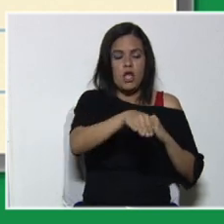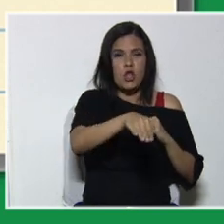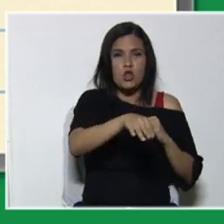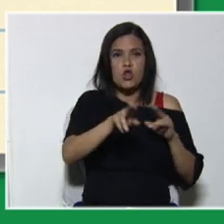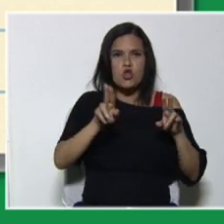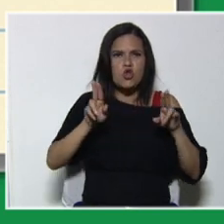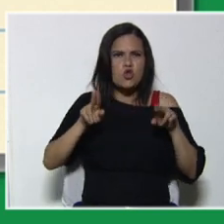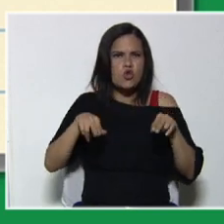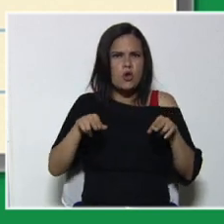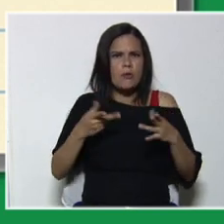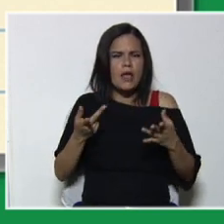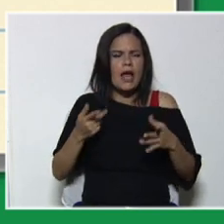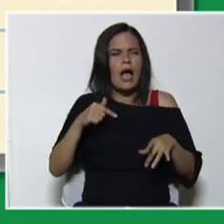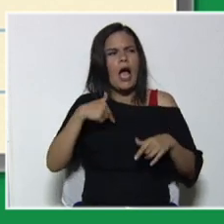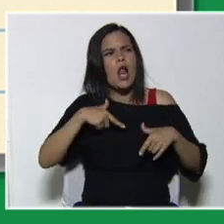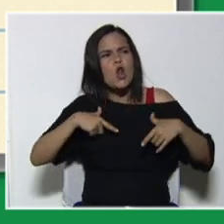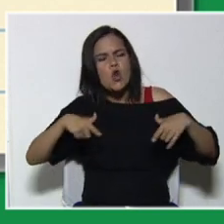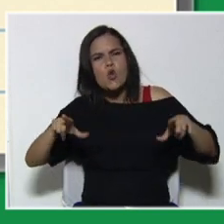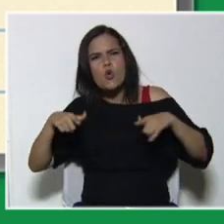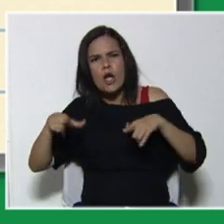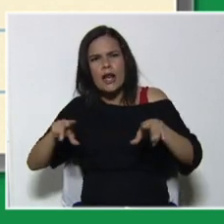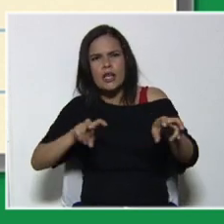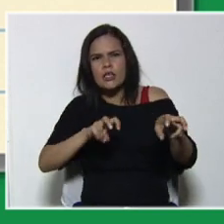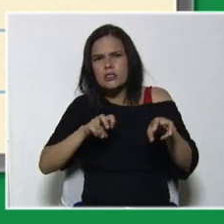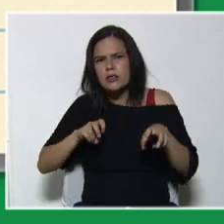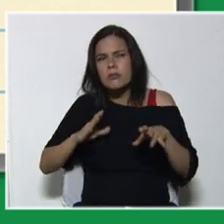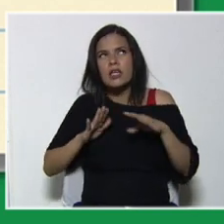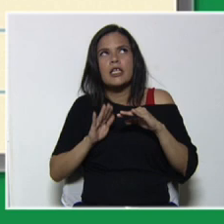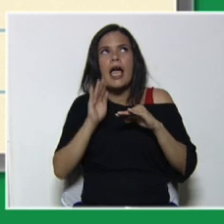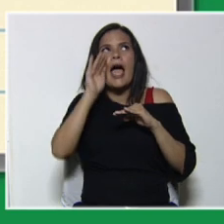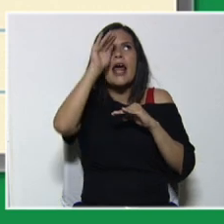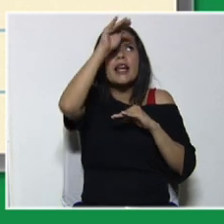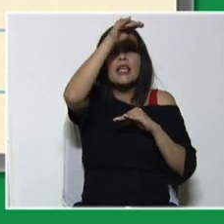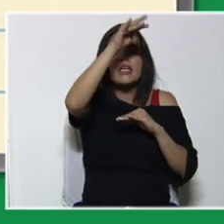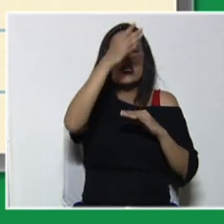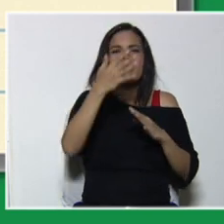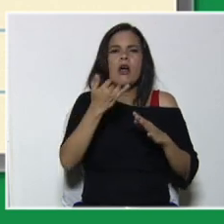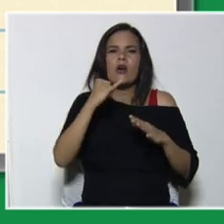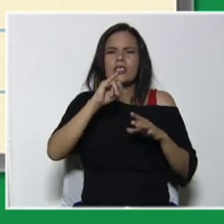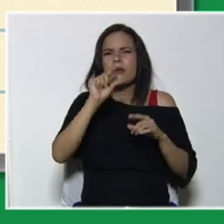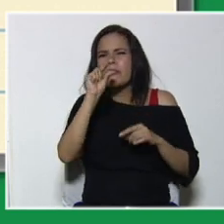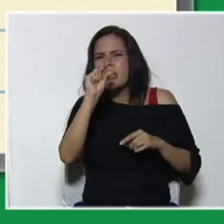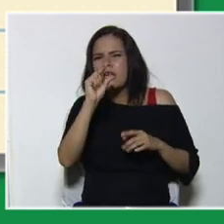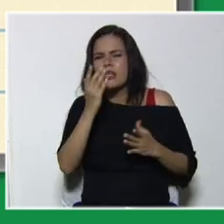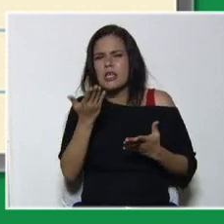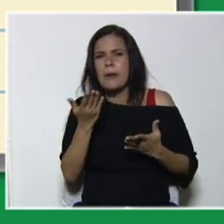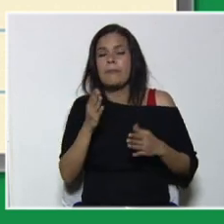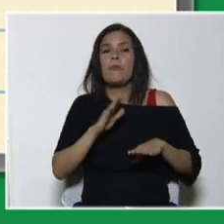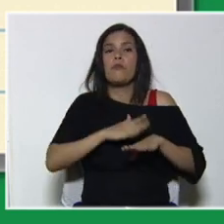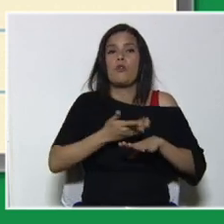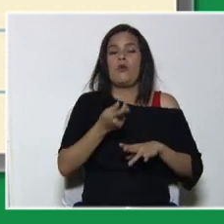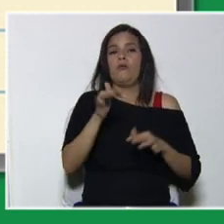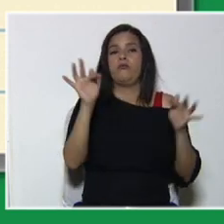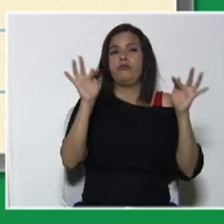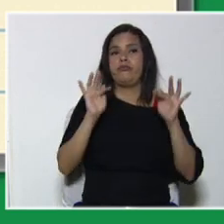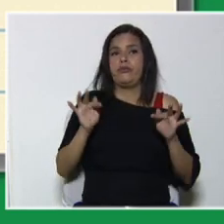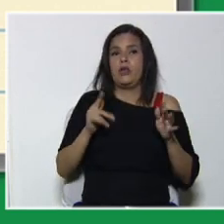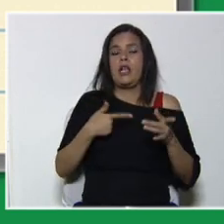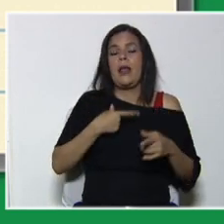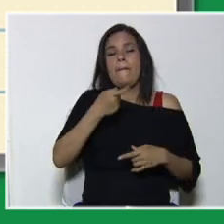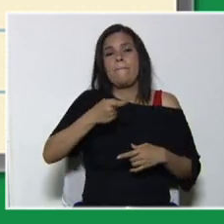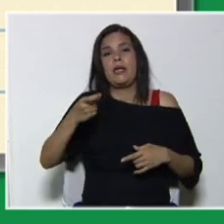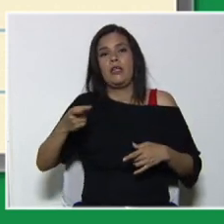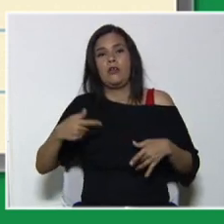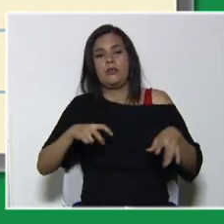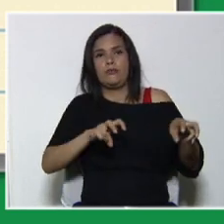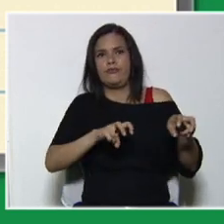llegar a partes del campo que se encuentren en una loma, aunque esta sea pequeña. Por este motivo, los agricultores